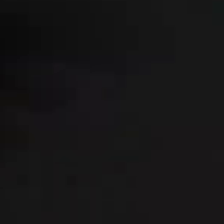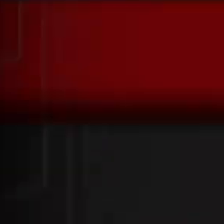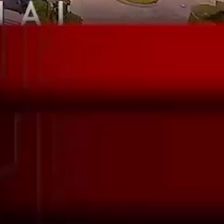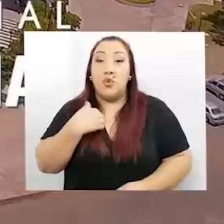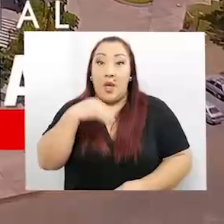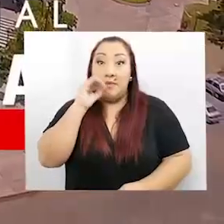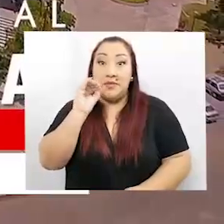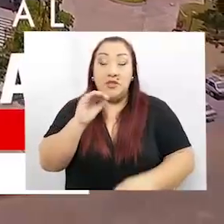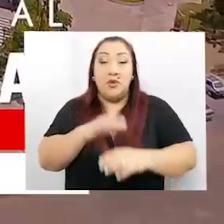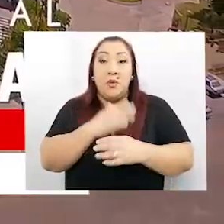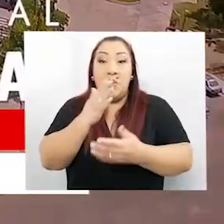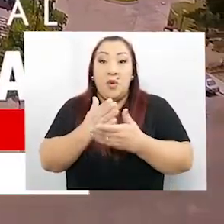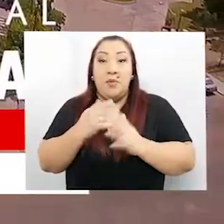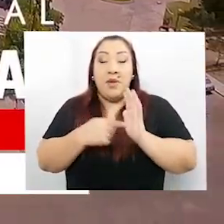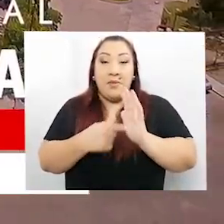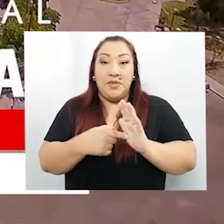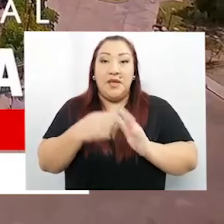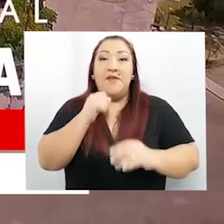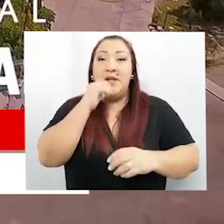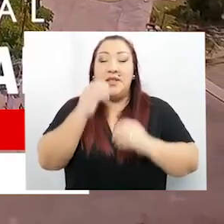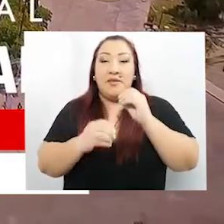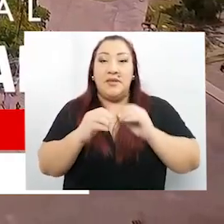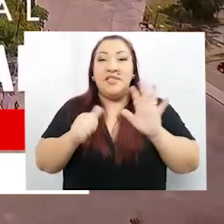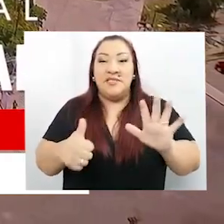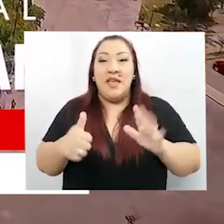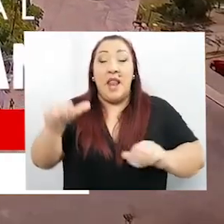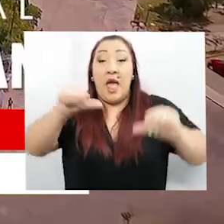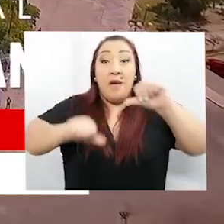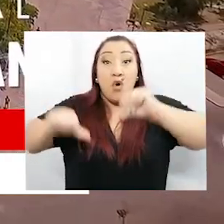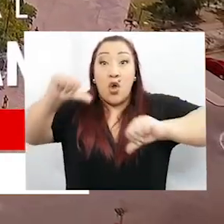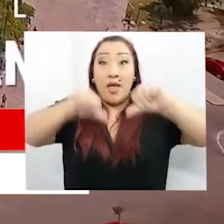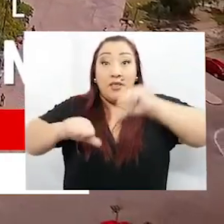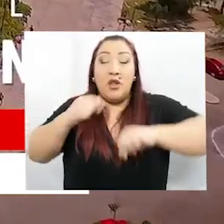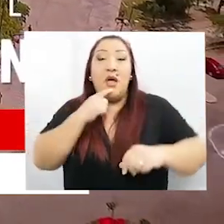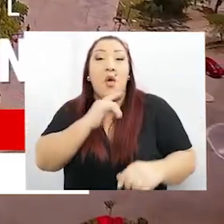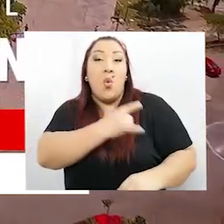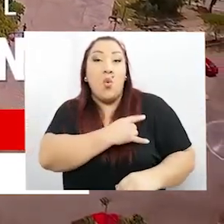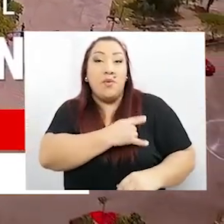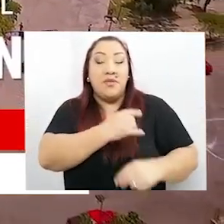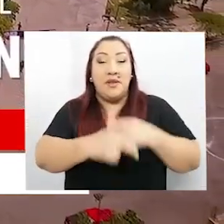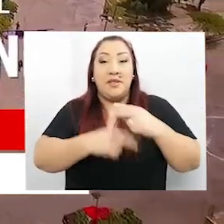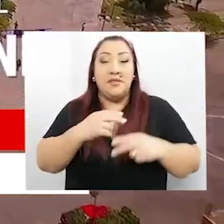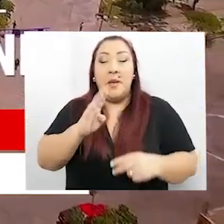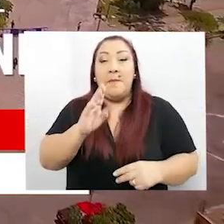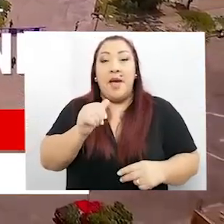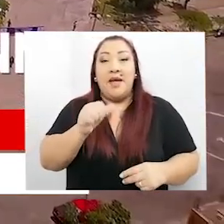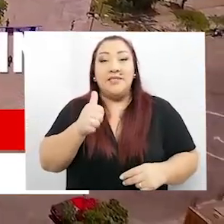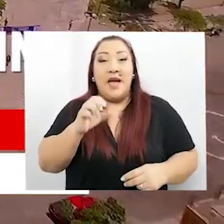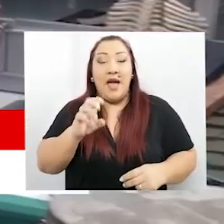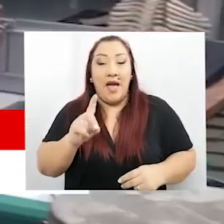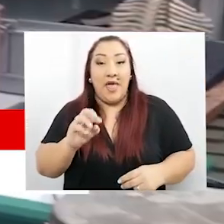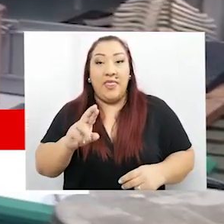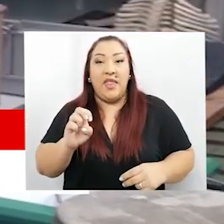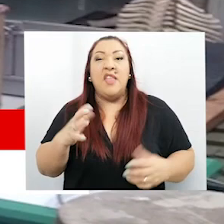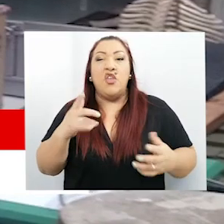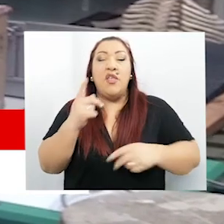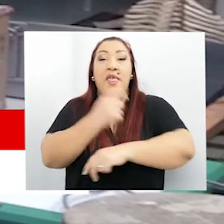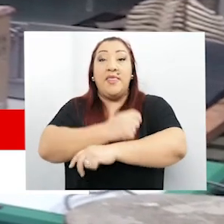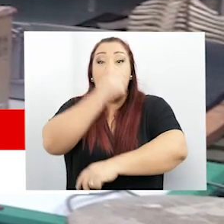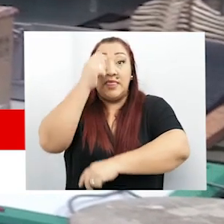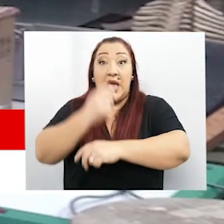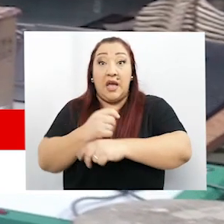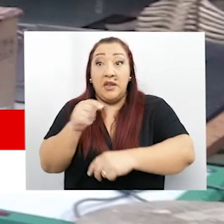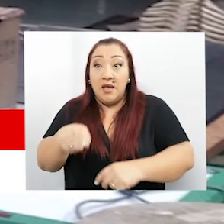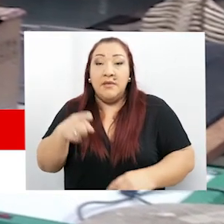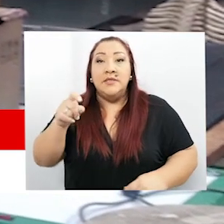pavimento. Advertimos que las deficiencias que presentan los acabados de 6 laboratorios en la Universidad Nacional Jorge Basadre Groman, en la